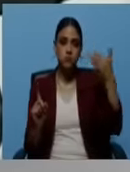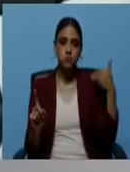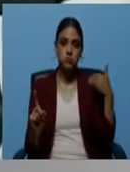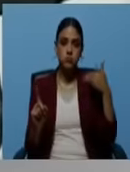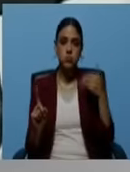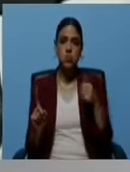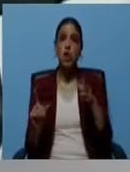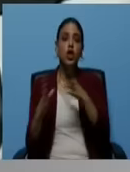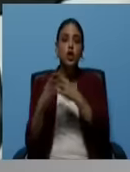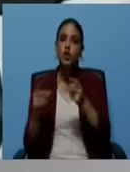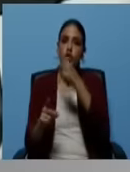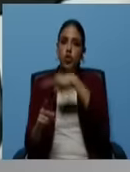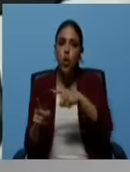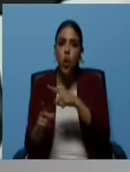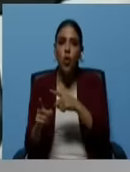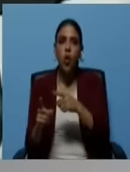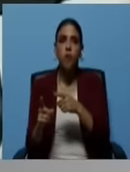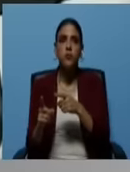vinculantes, todos ellos, a